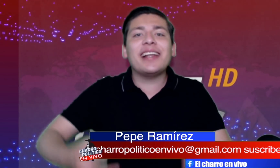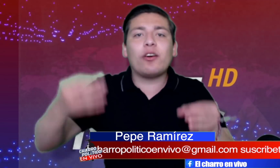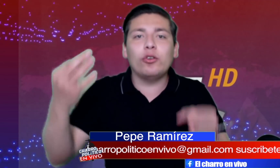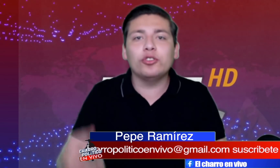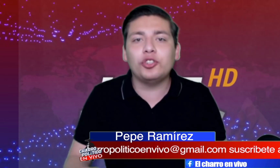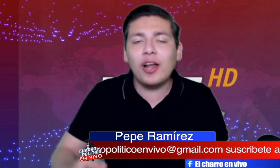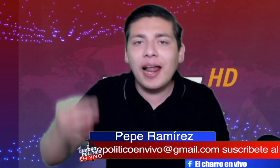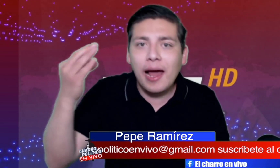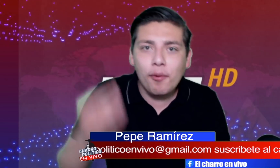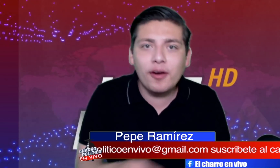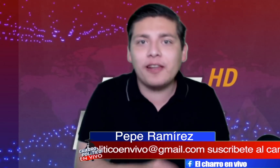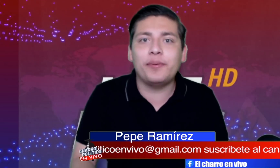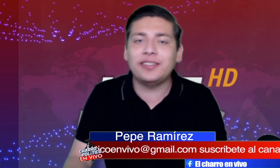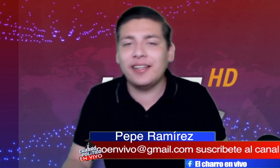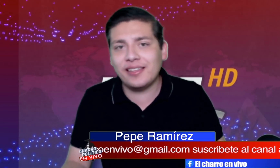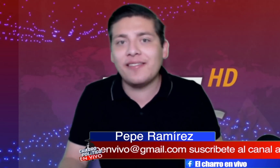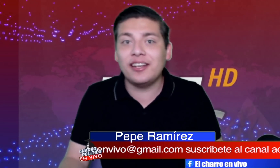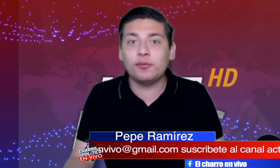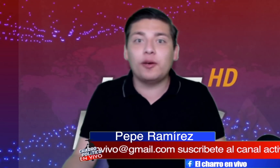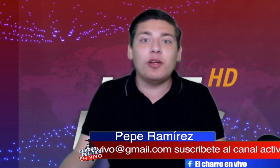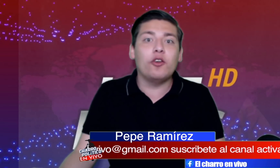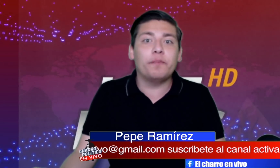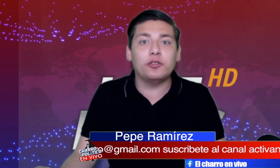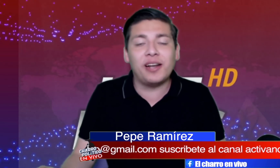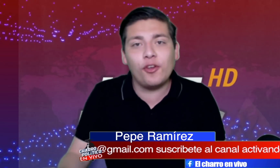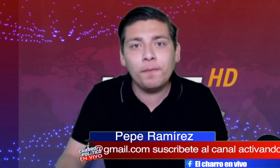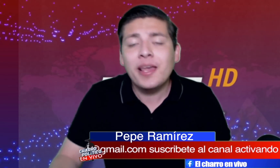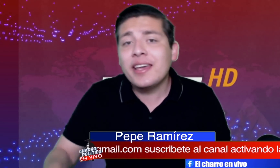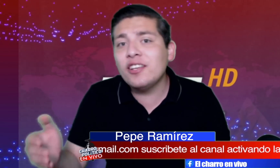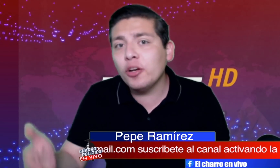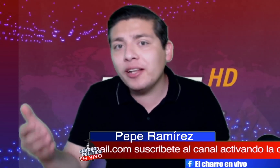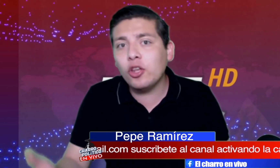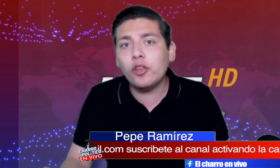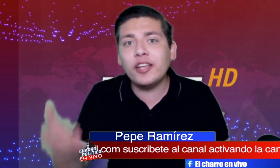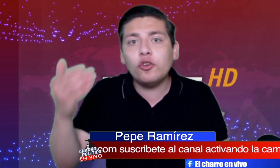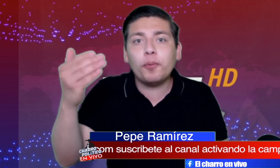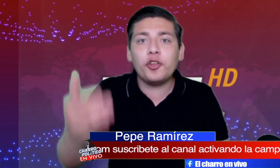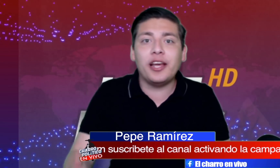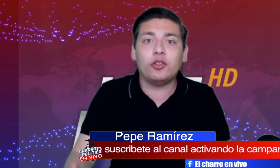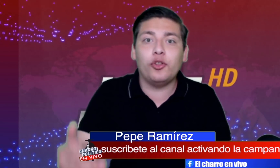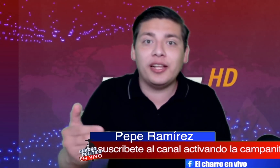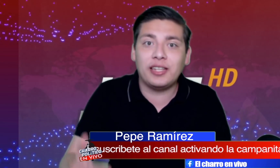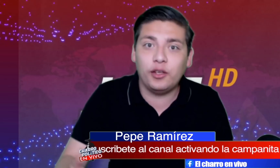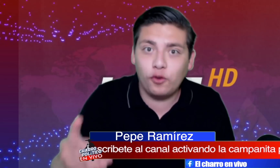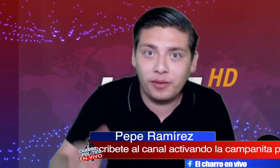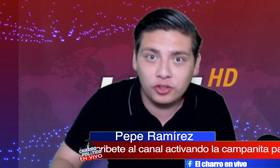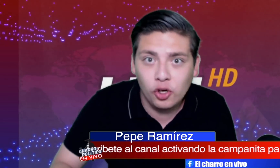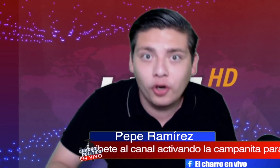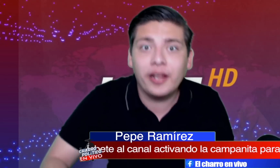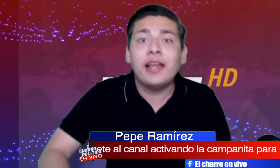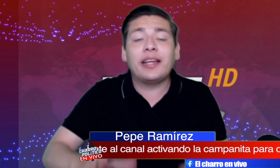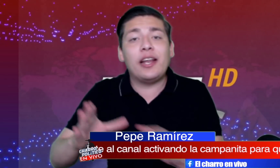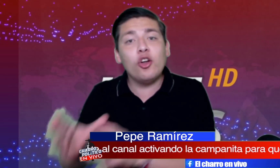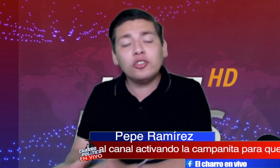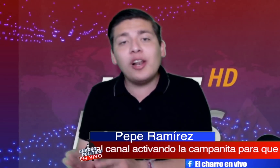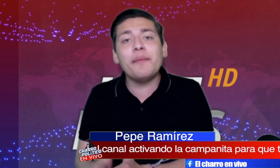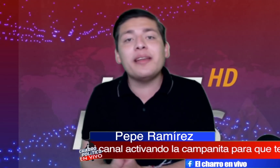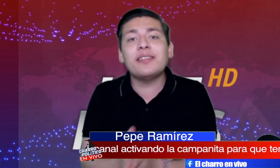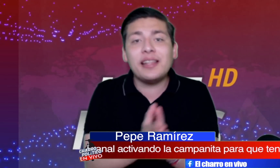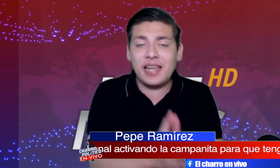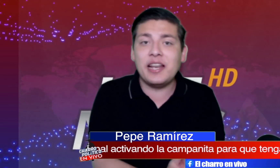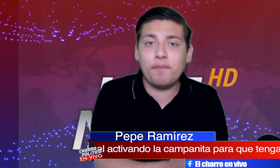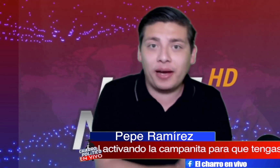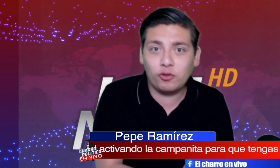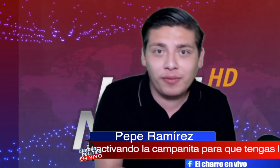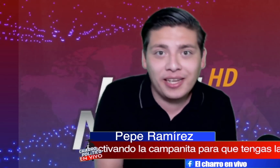es que reconoció la labor del presidente Andrés Manuel López Obrador y sobre todo de su proyecto de transformación, que no